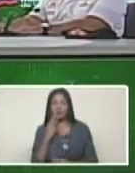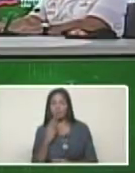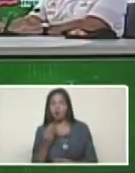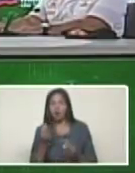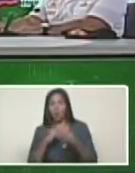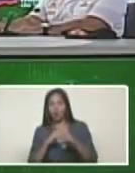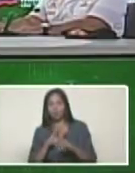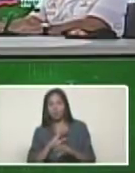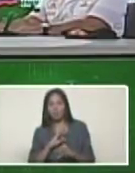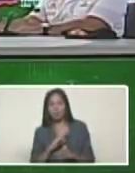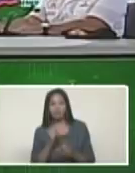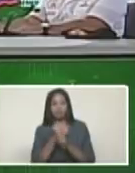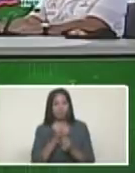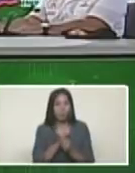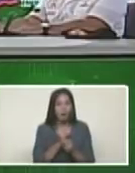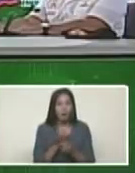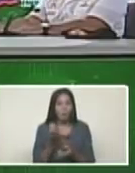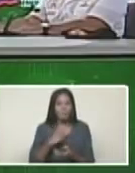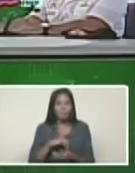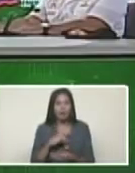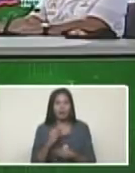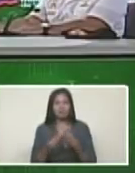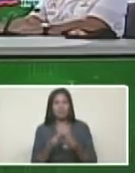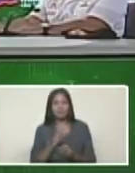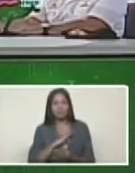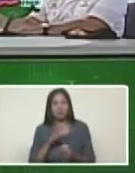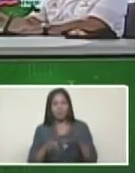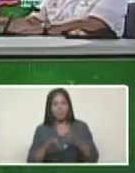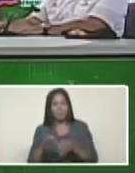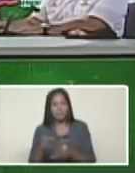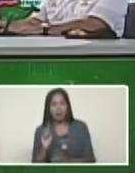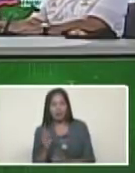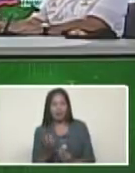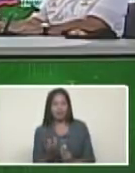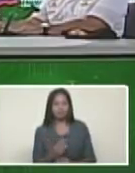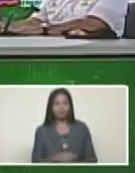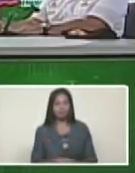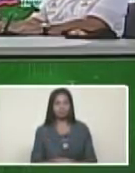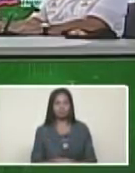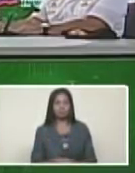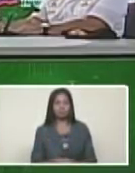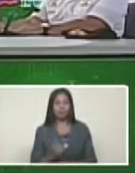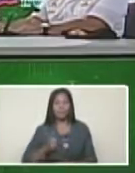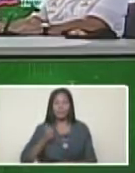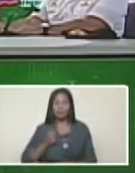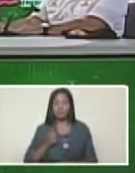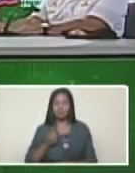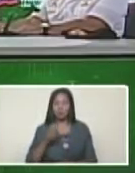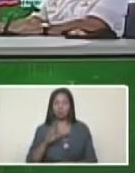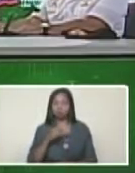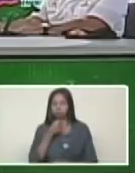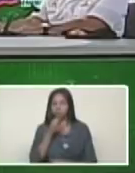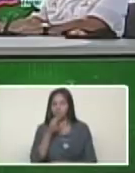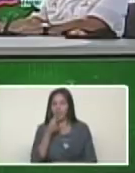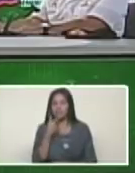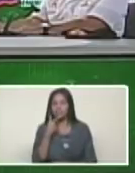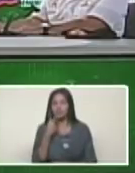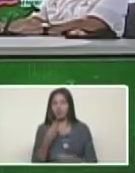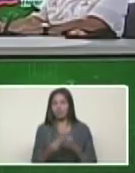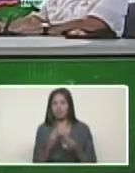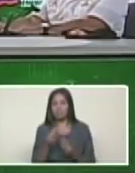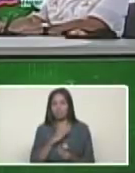generar empleo, mano de obra que genera la agricultura y beneficios colaterales hermosos como